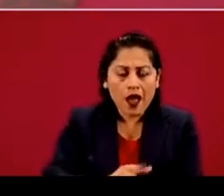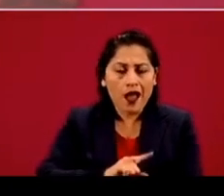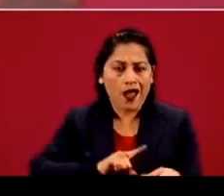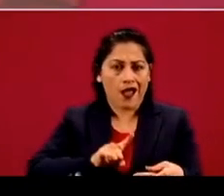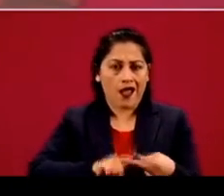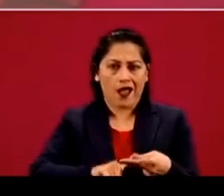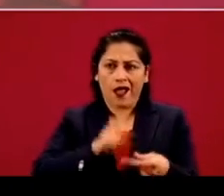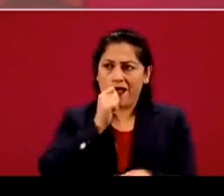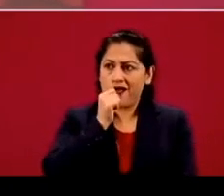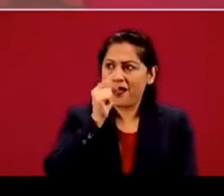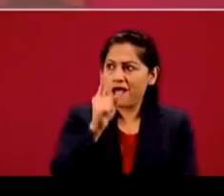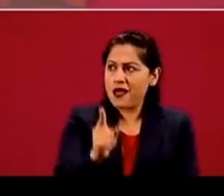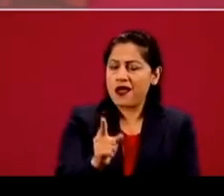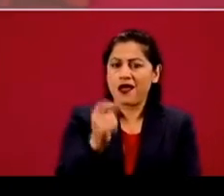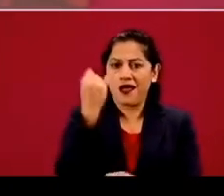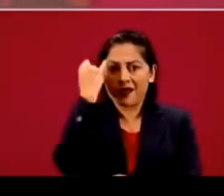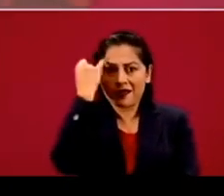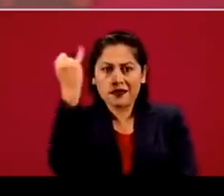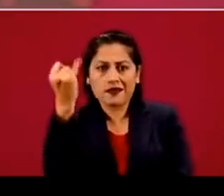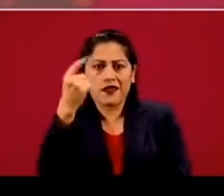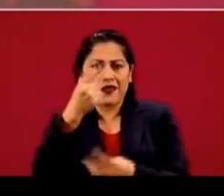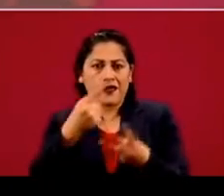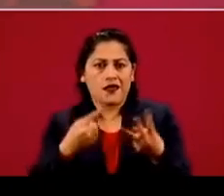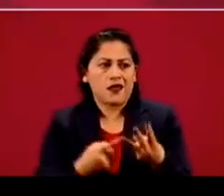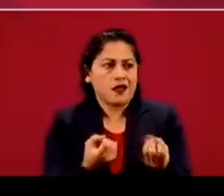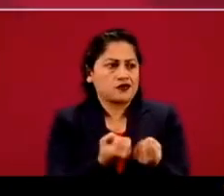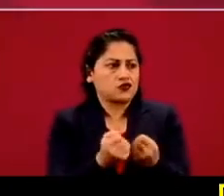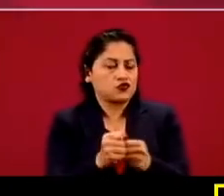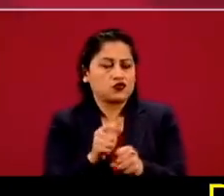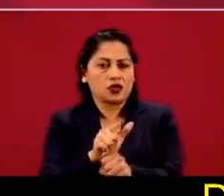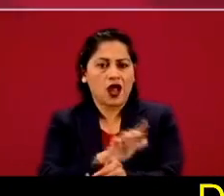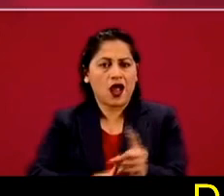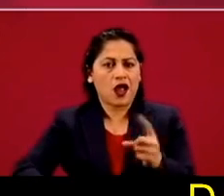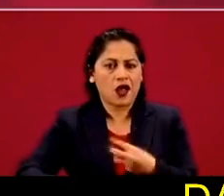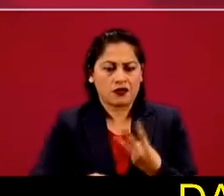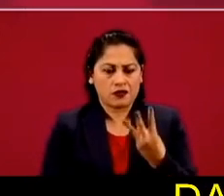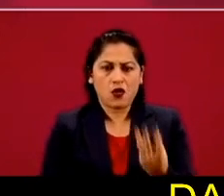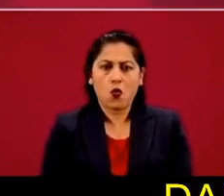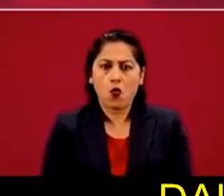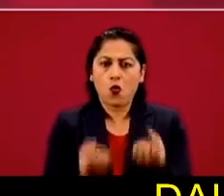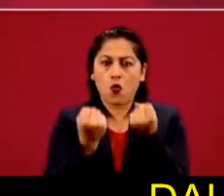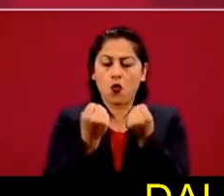en nuestro pueblo. Bueno, por sostener esto,